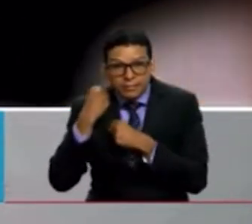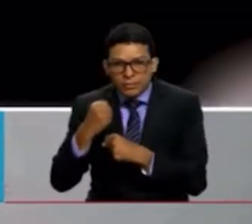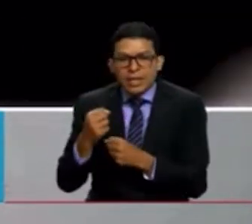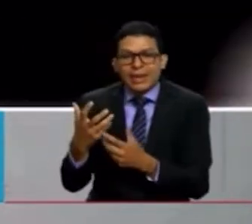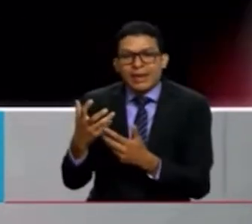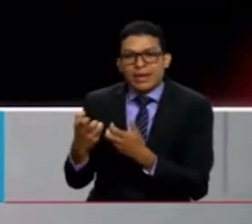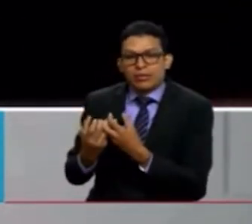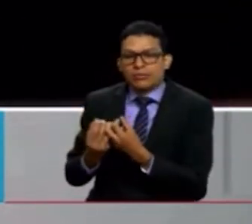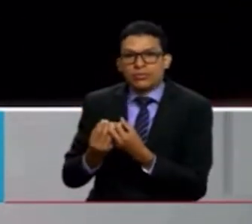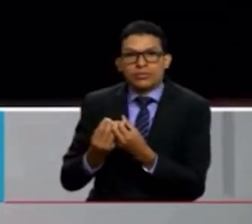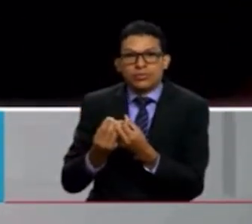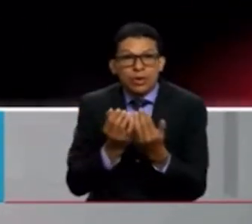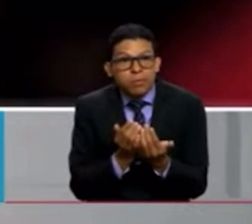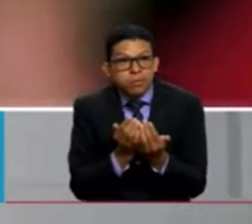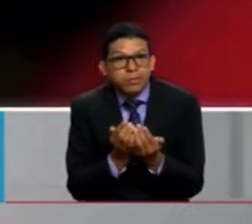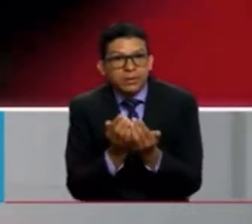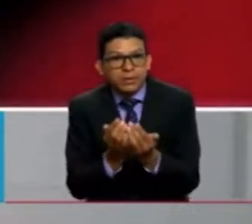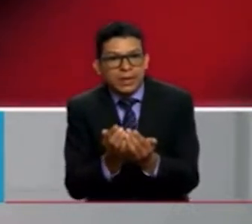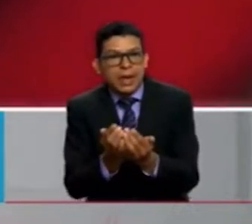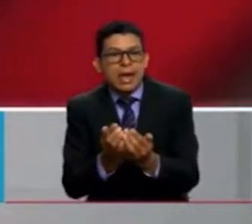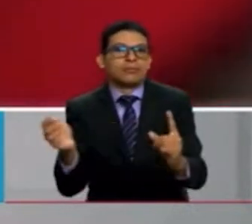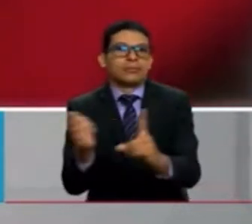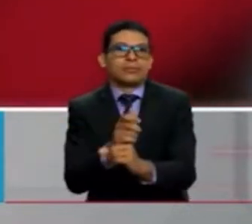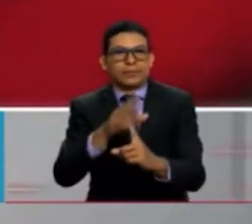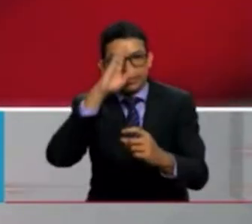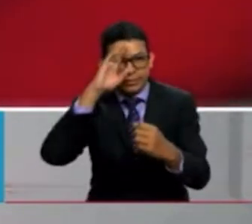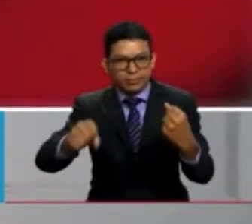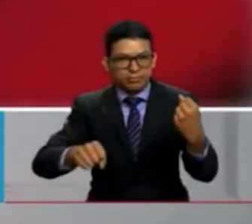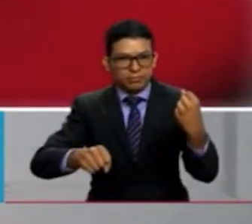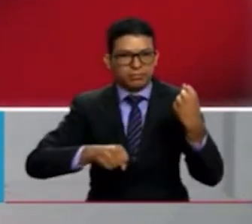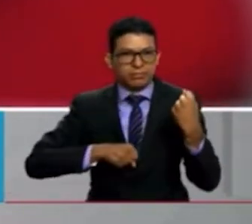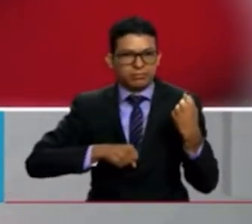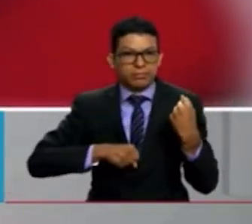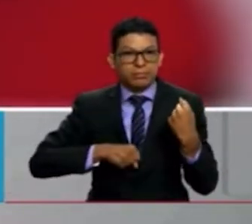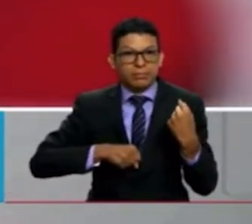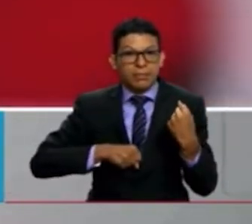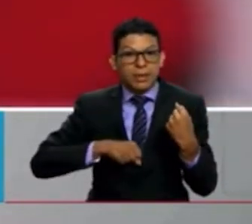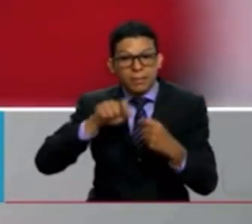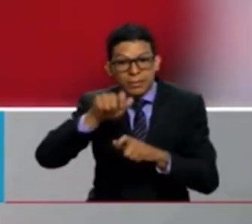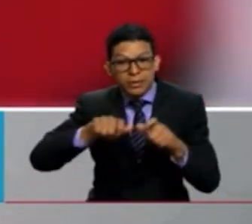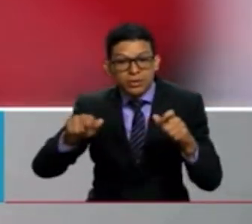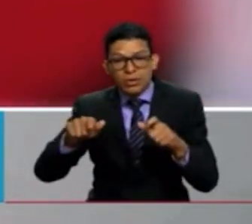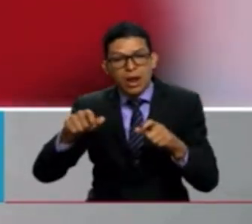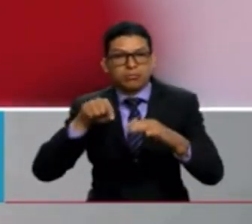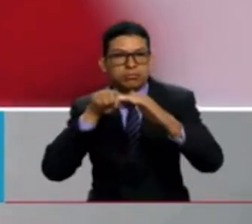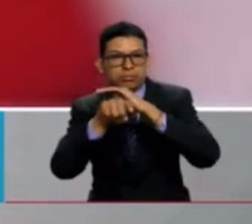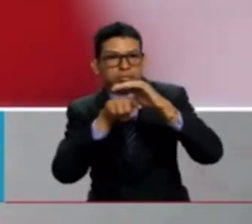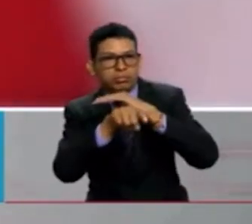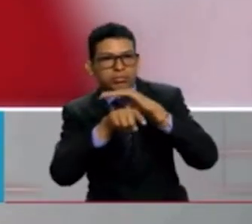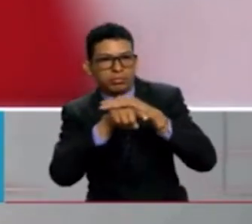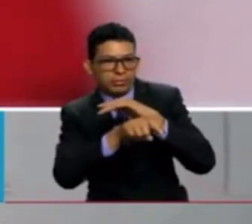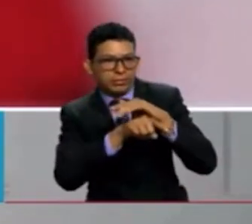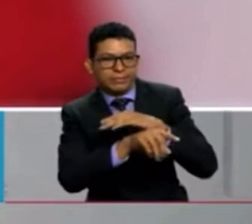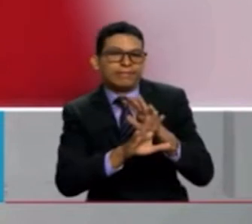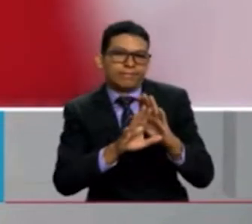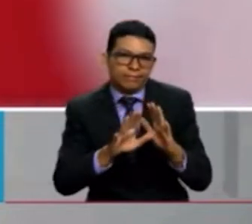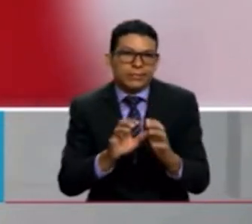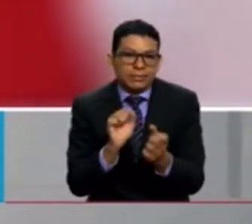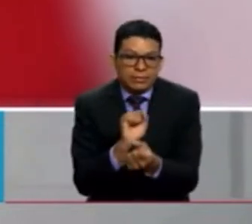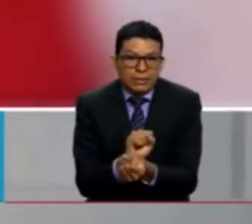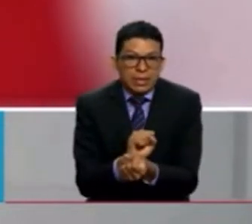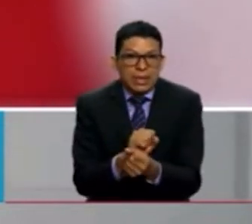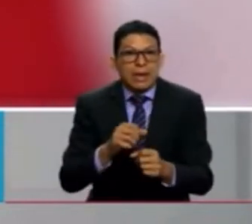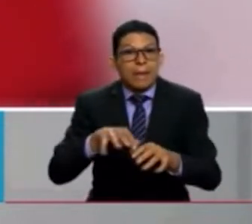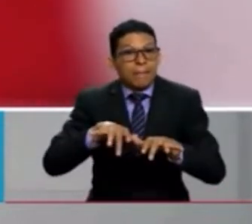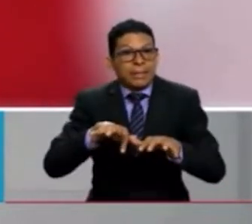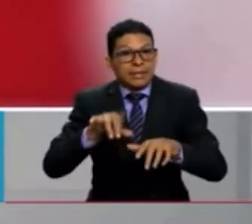a las víctimas vía fluvial, fueron sorprendidos por tropas del ejército. Los cómplices huyeron y abandonaron a los retenidos que permanecían atados de pies